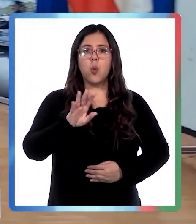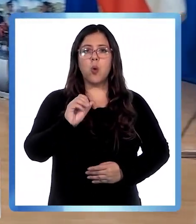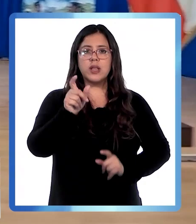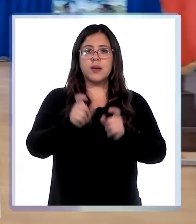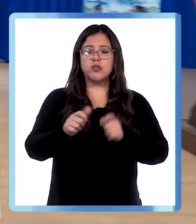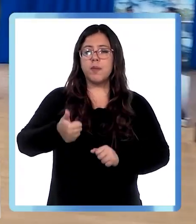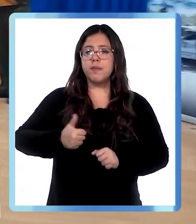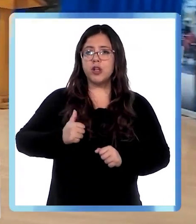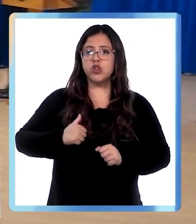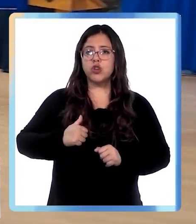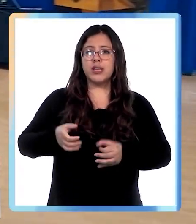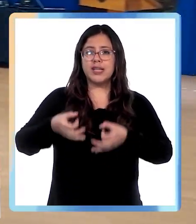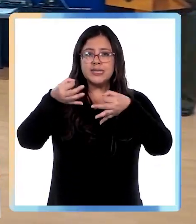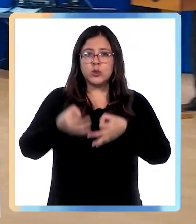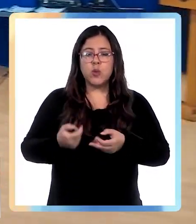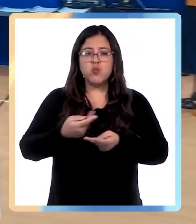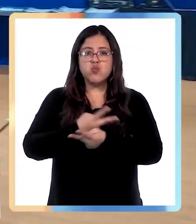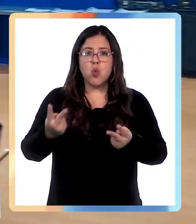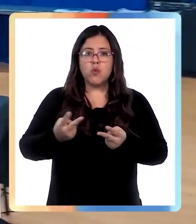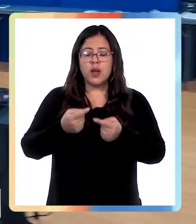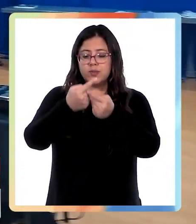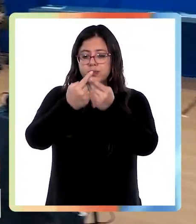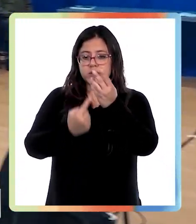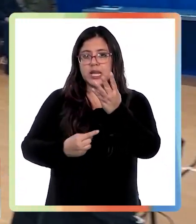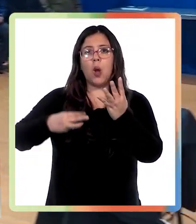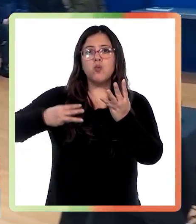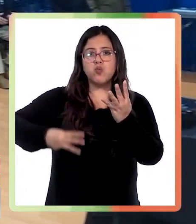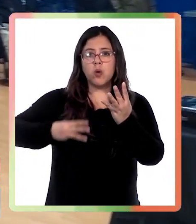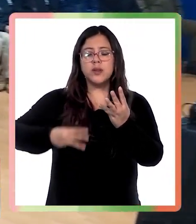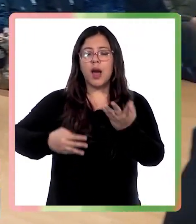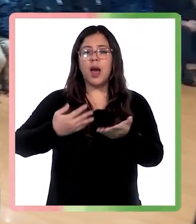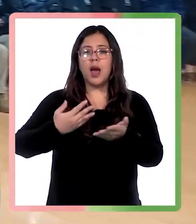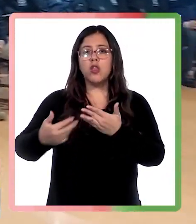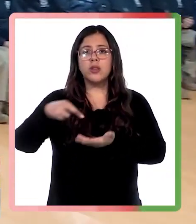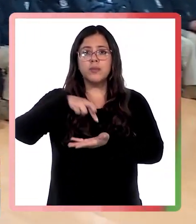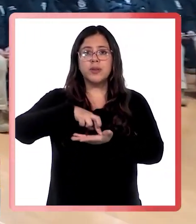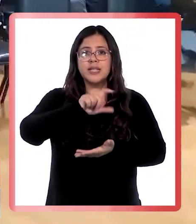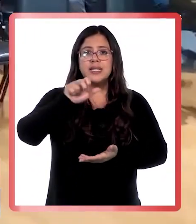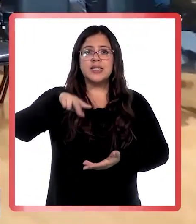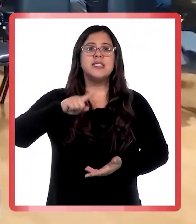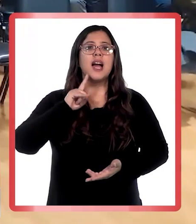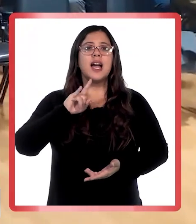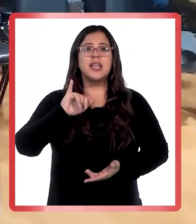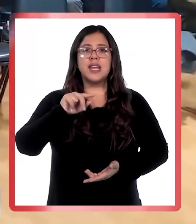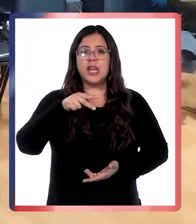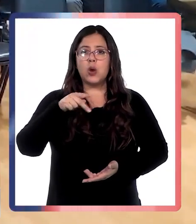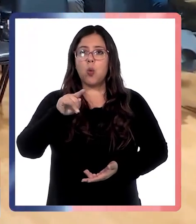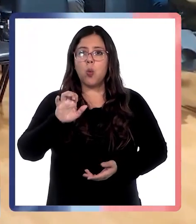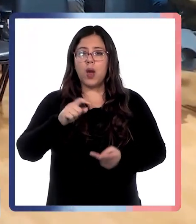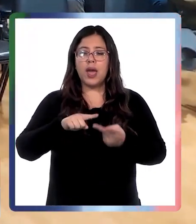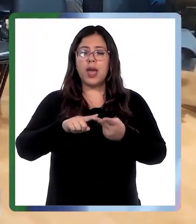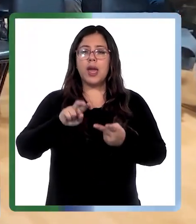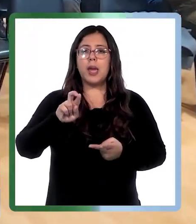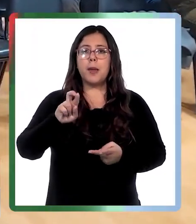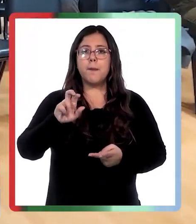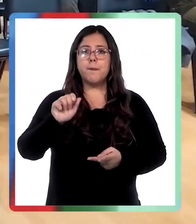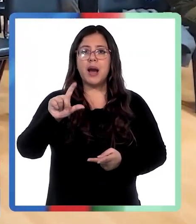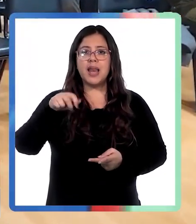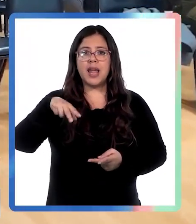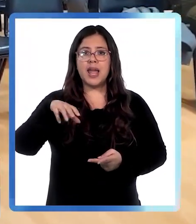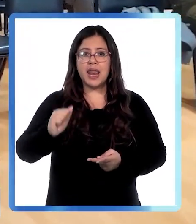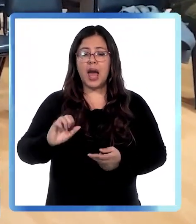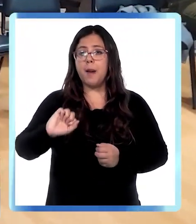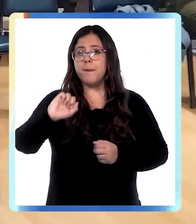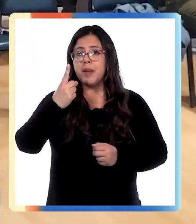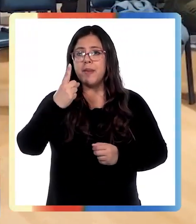40 inspectores de seguridad pública de distintas municipalidades de las provincias de yanquihue y palena participaron en el primer